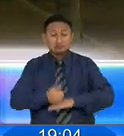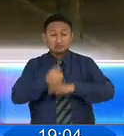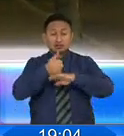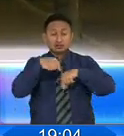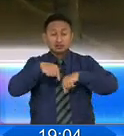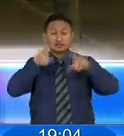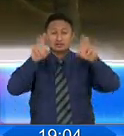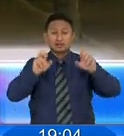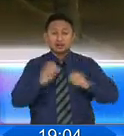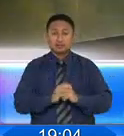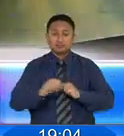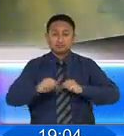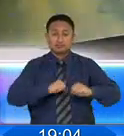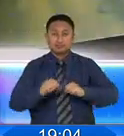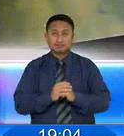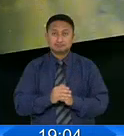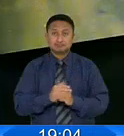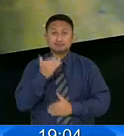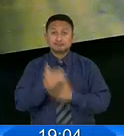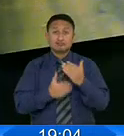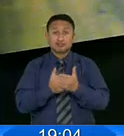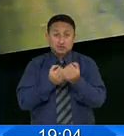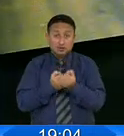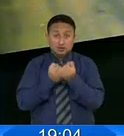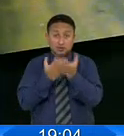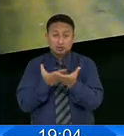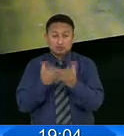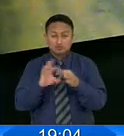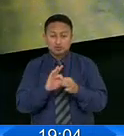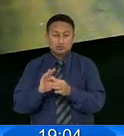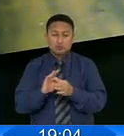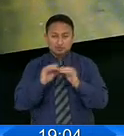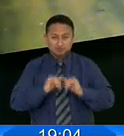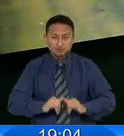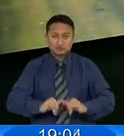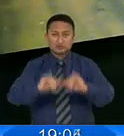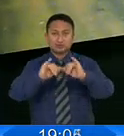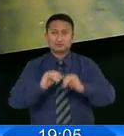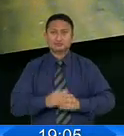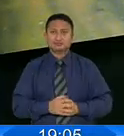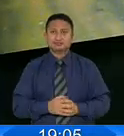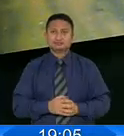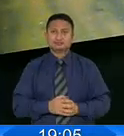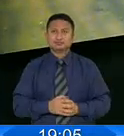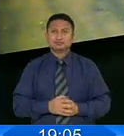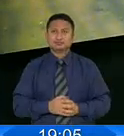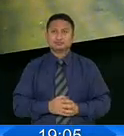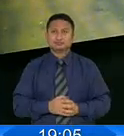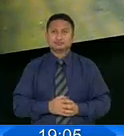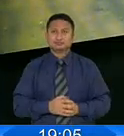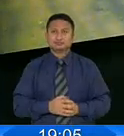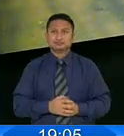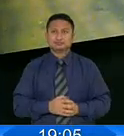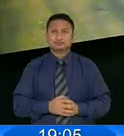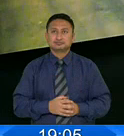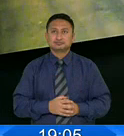a la diligencia. La información es el momento. Mientras tanto, regresamos a Estudios Centrales. María Fernanda, amigos televidentes, muy buenas noches.